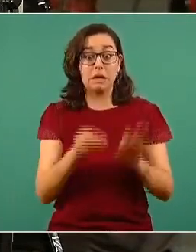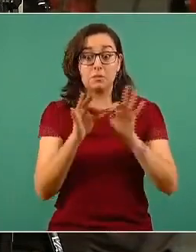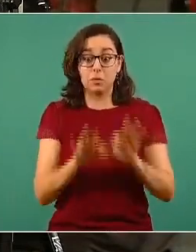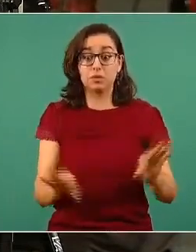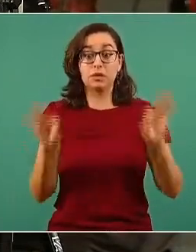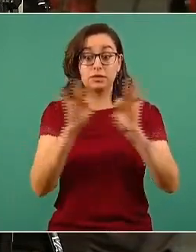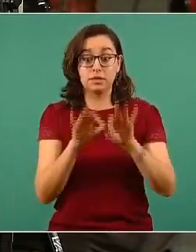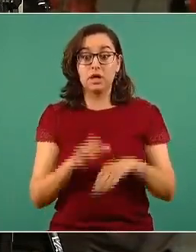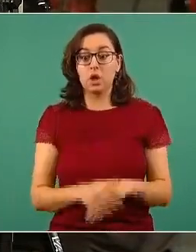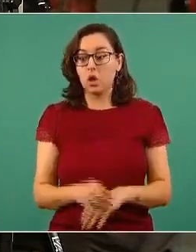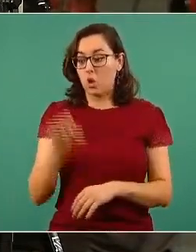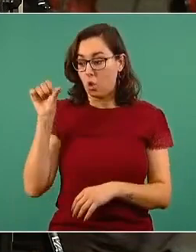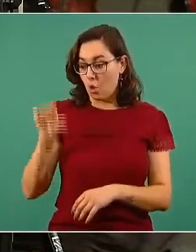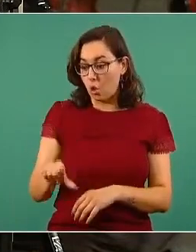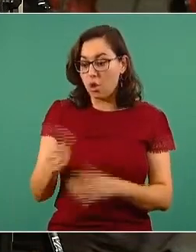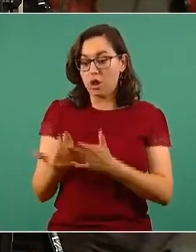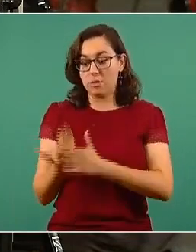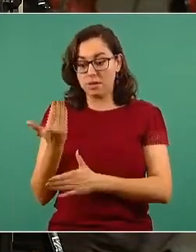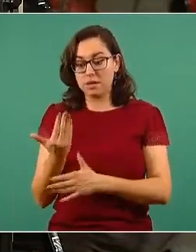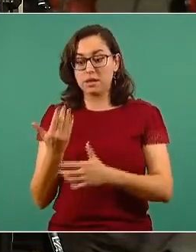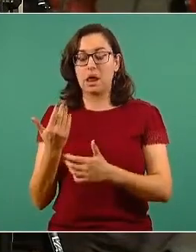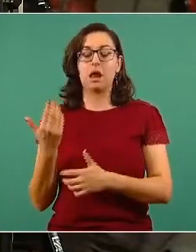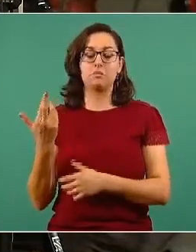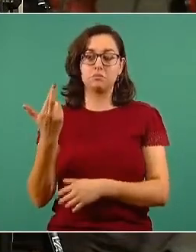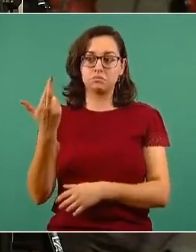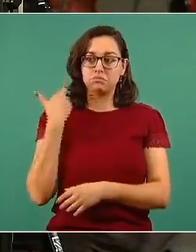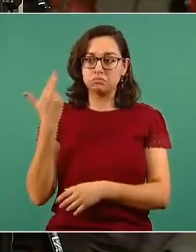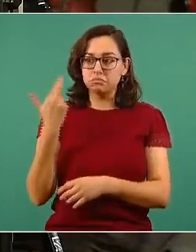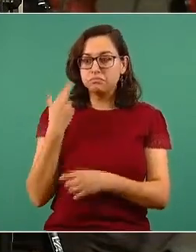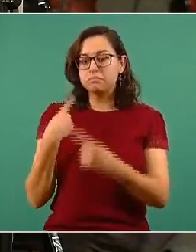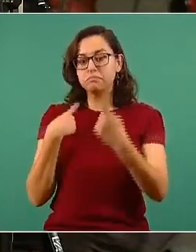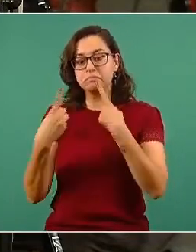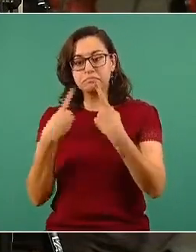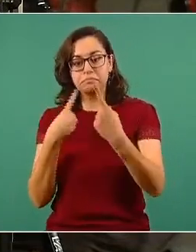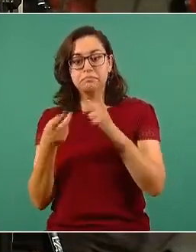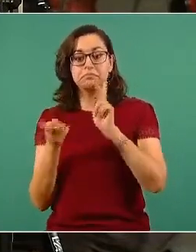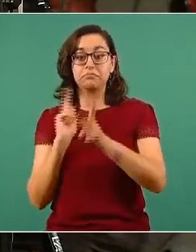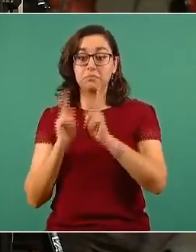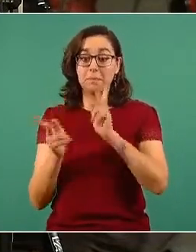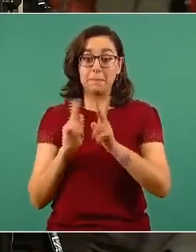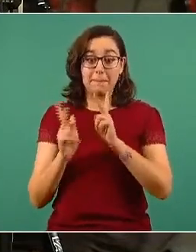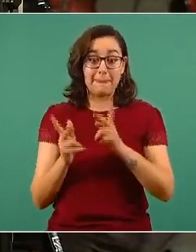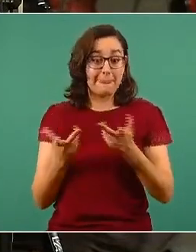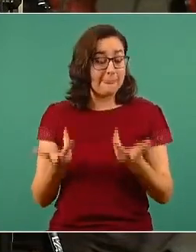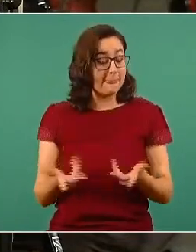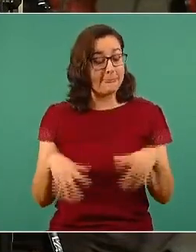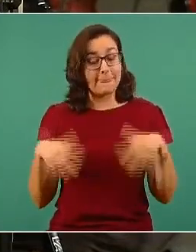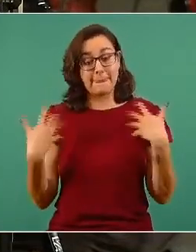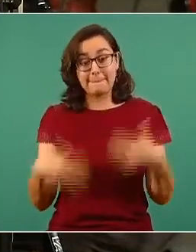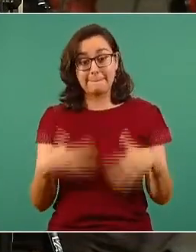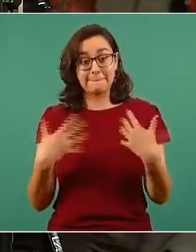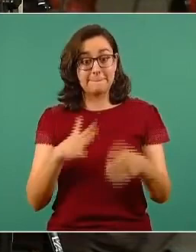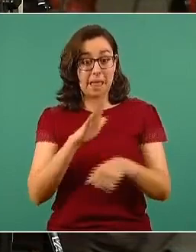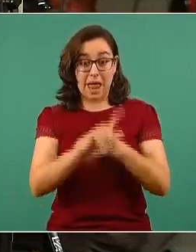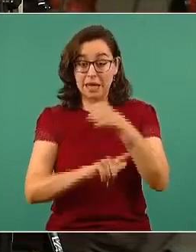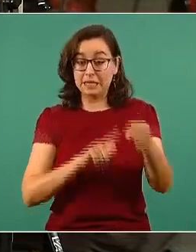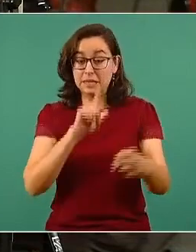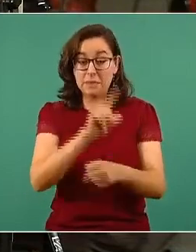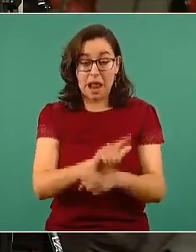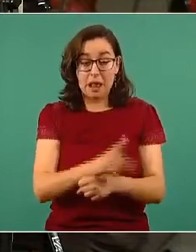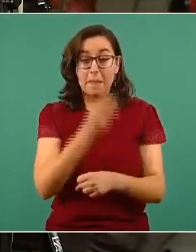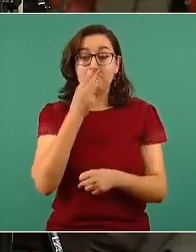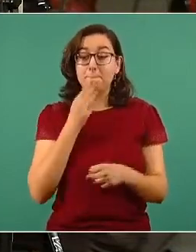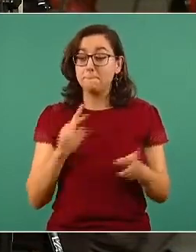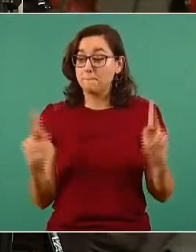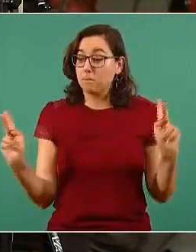radio con el doctor Ricardo Cortés y me hacía la reflexión de la importancia, ¿no?, de estos polinizadores en el